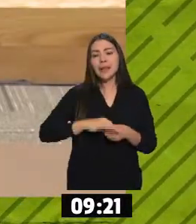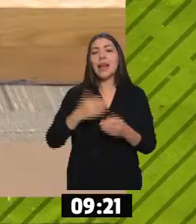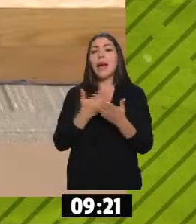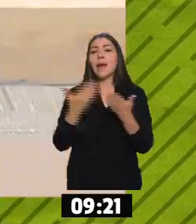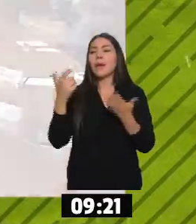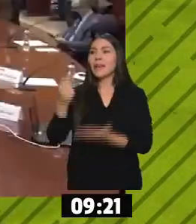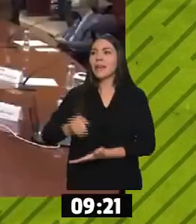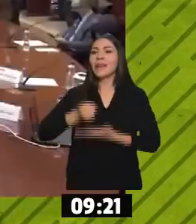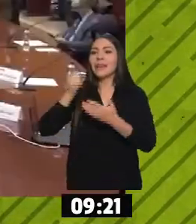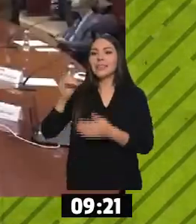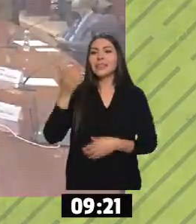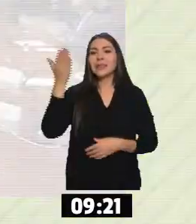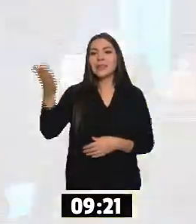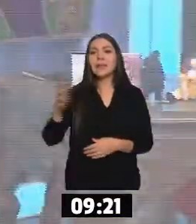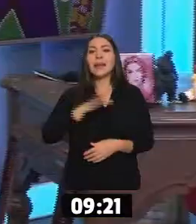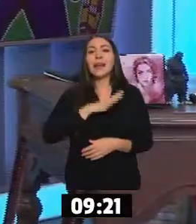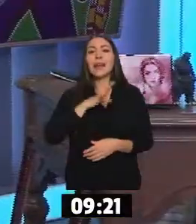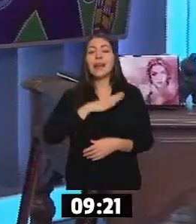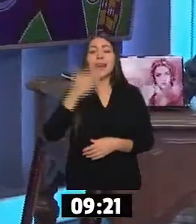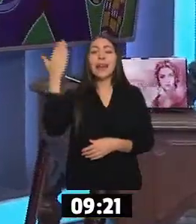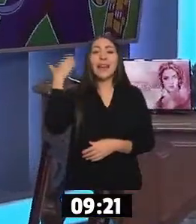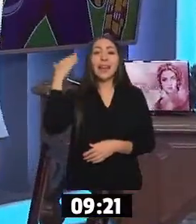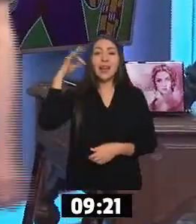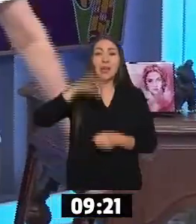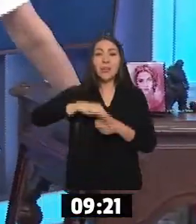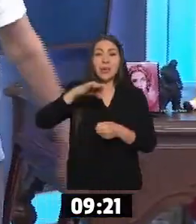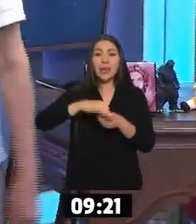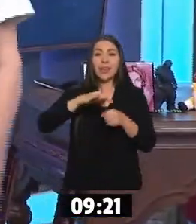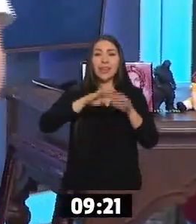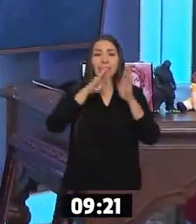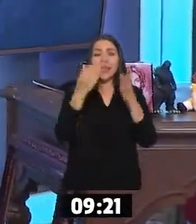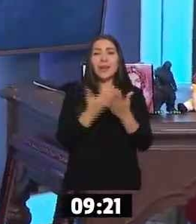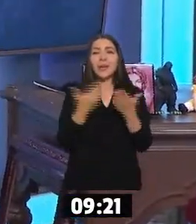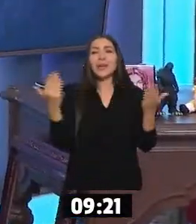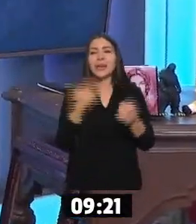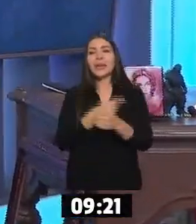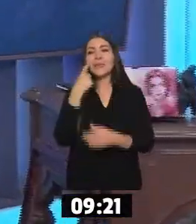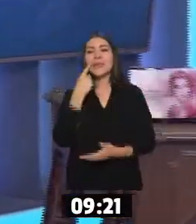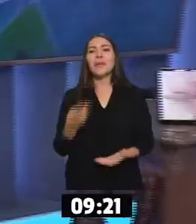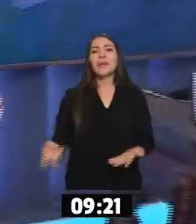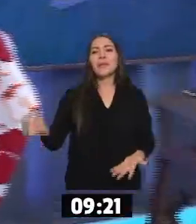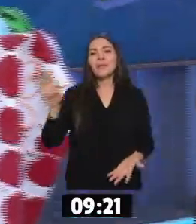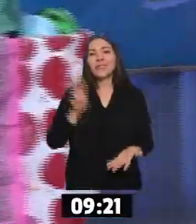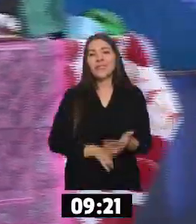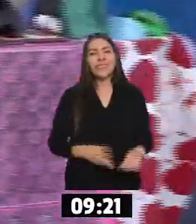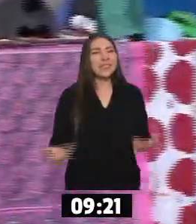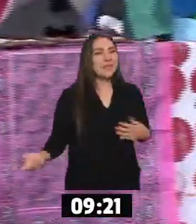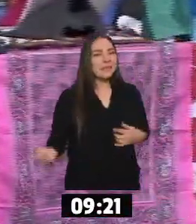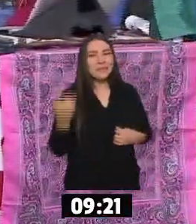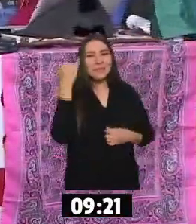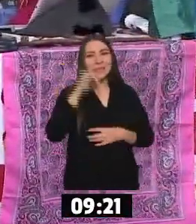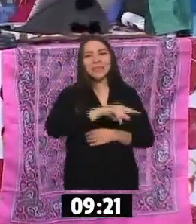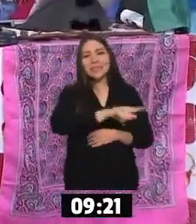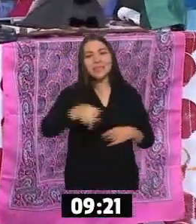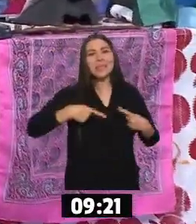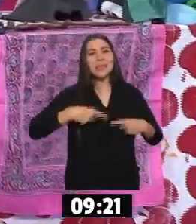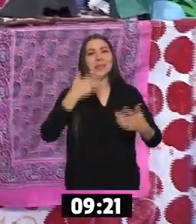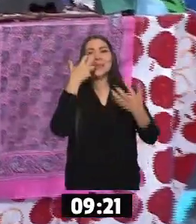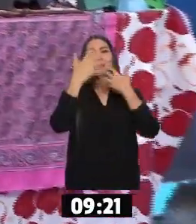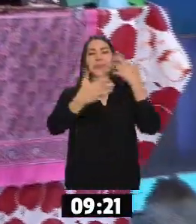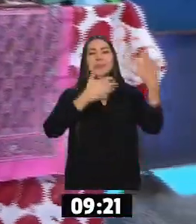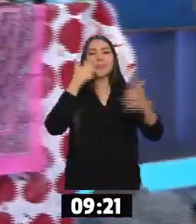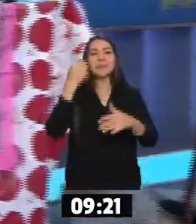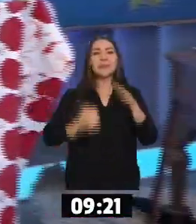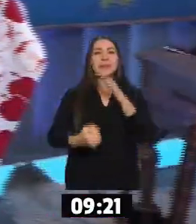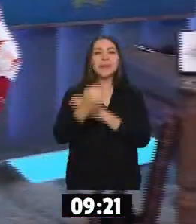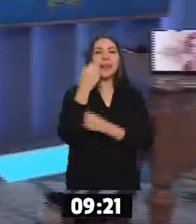Son re poner el chistosos. doble de casillas que en las elecciones. Sí, señora. Pinches, ¿sabe qué? Un saludo de la banda, esos desgraciados, ya que los